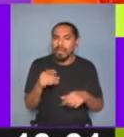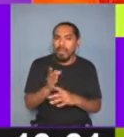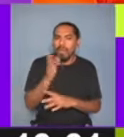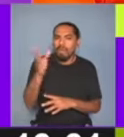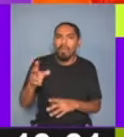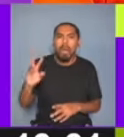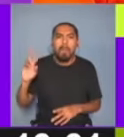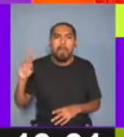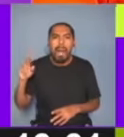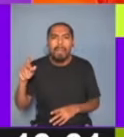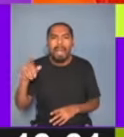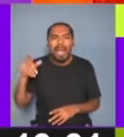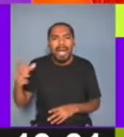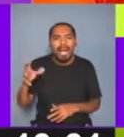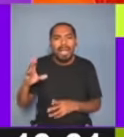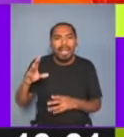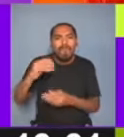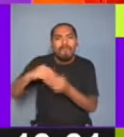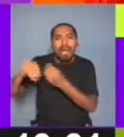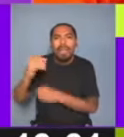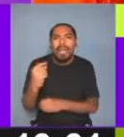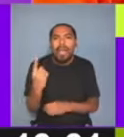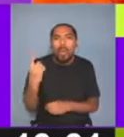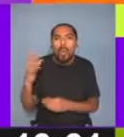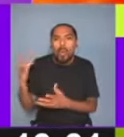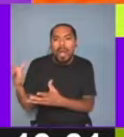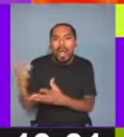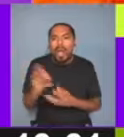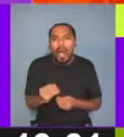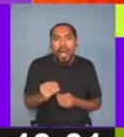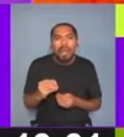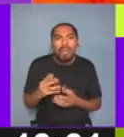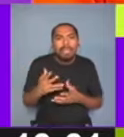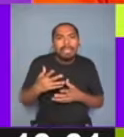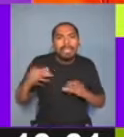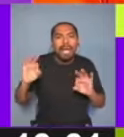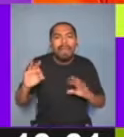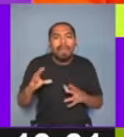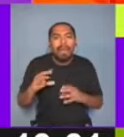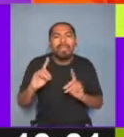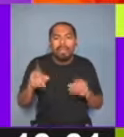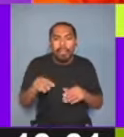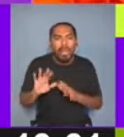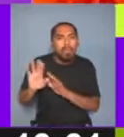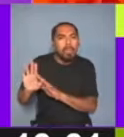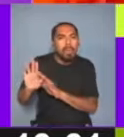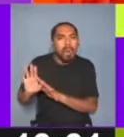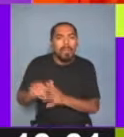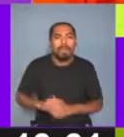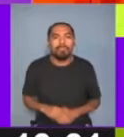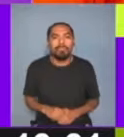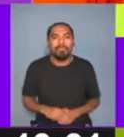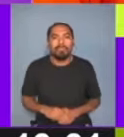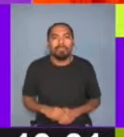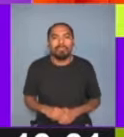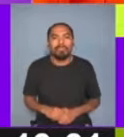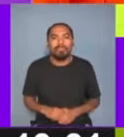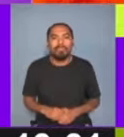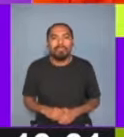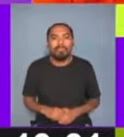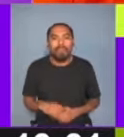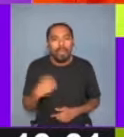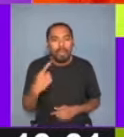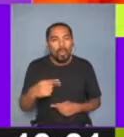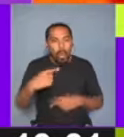evacuada a lo que es el casino y bueno hemos este con los distintos actores del municipio sobre esta situación y